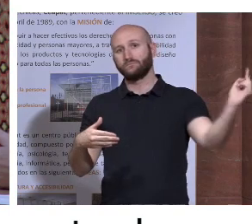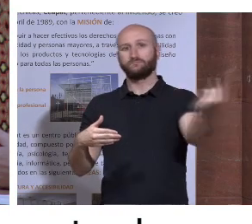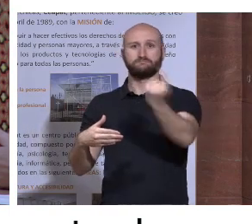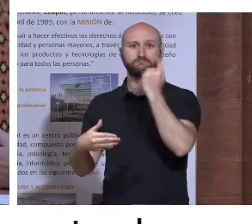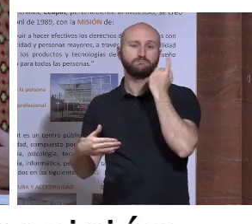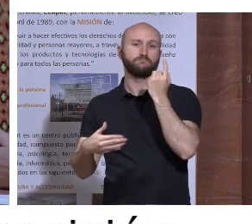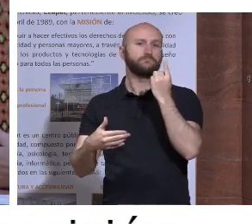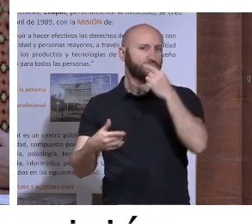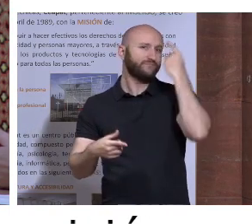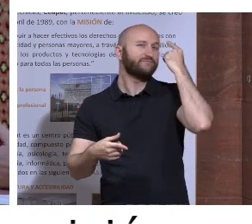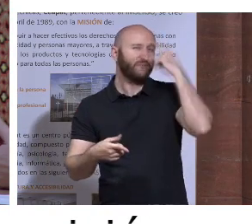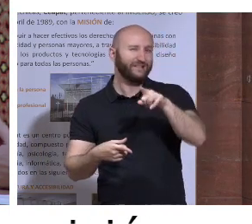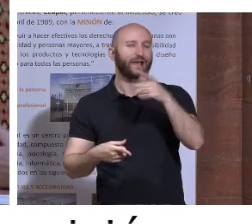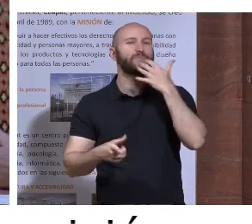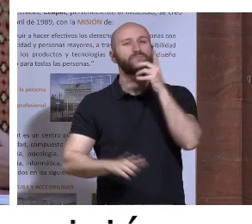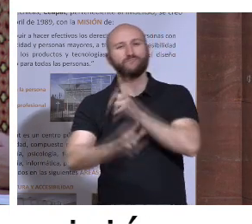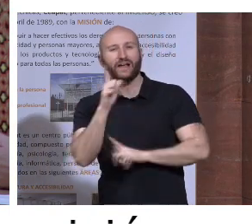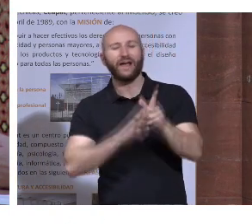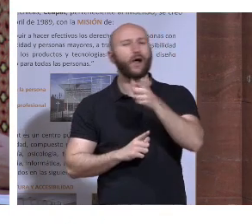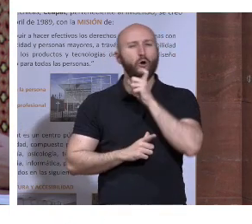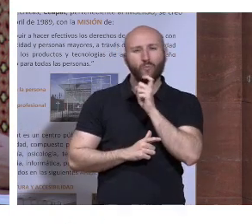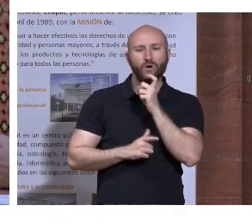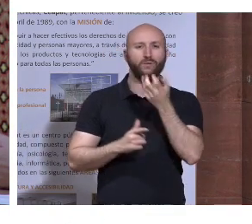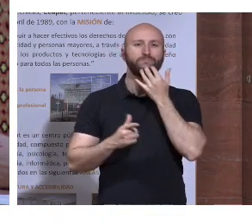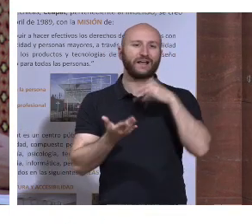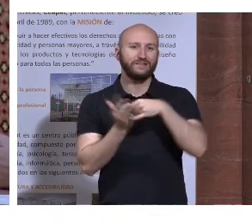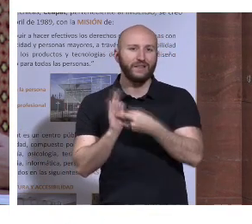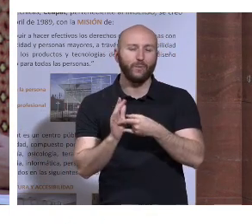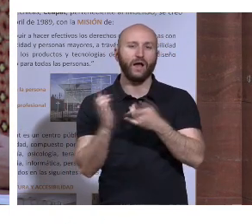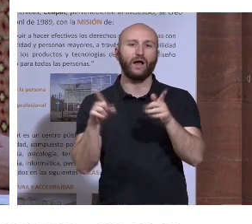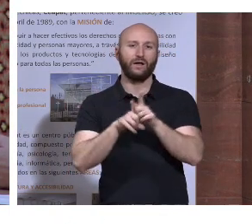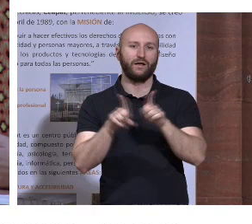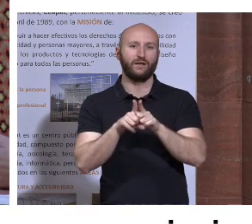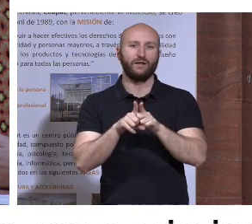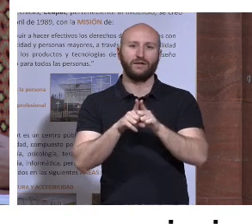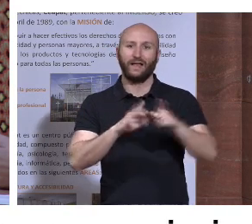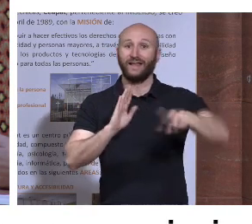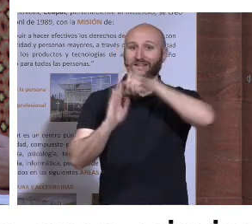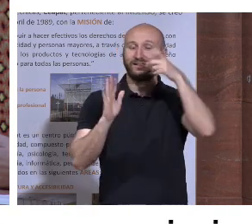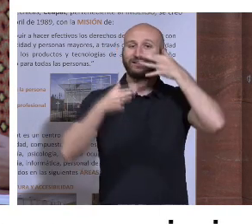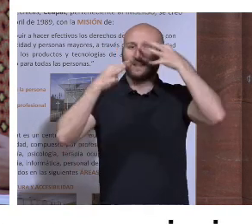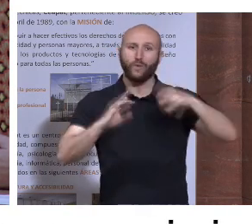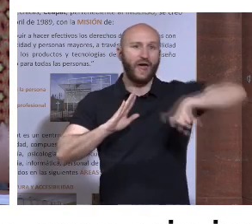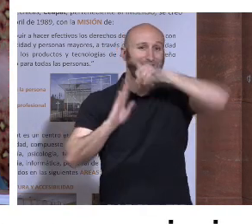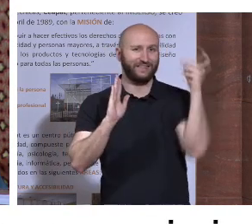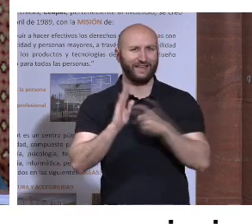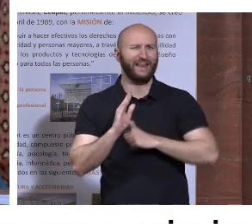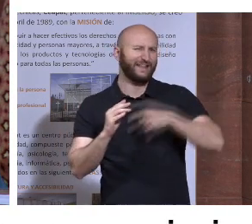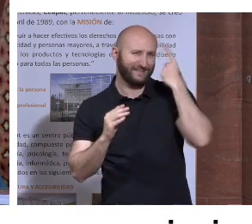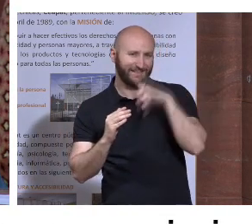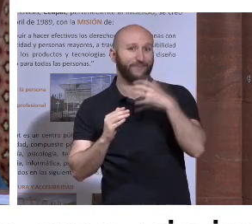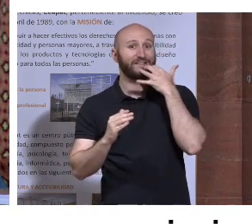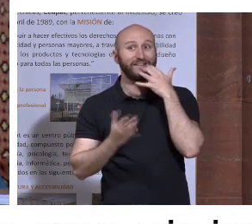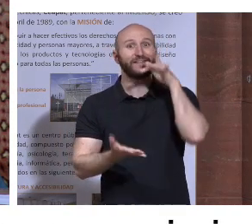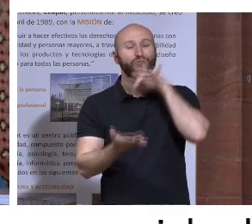un poco cómo tenían que viajar, cómo tenían que utilizar ese sistema de integral de seguridad para la persona que se desplaza en